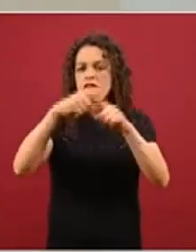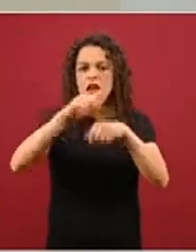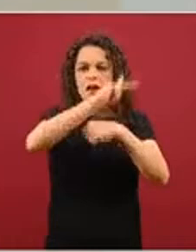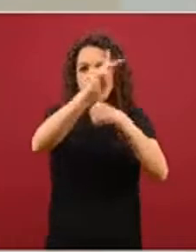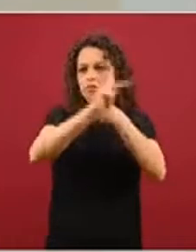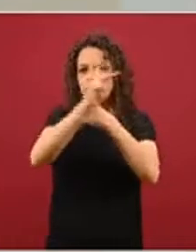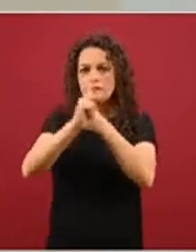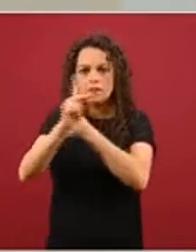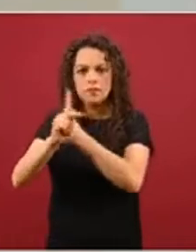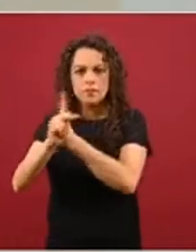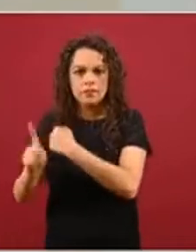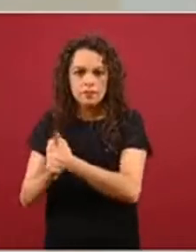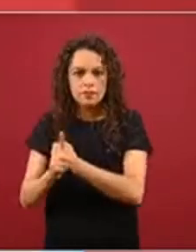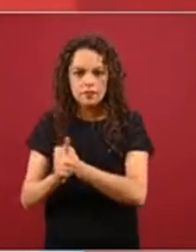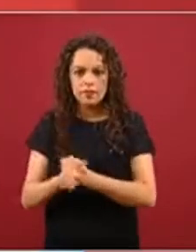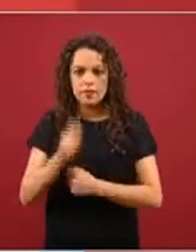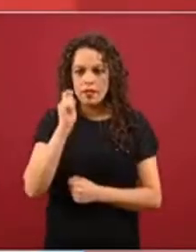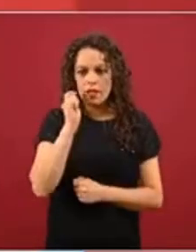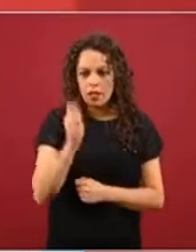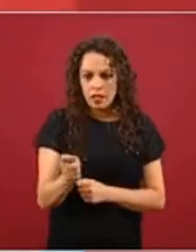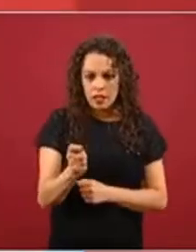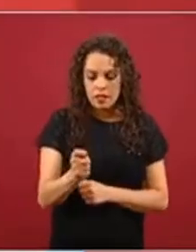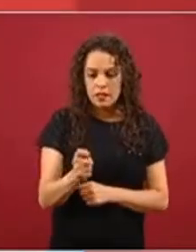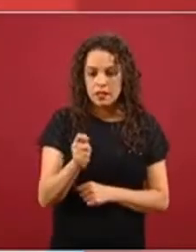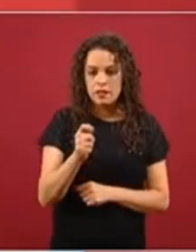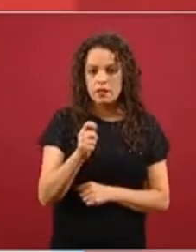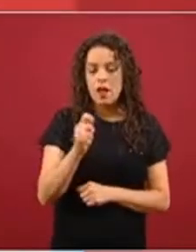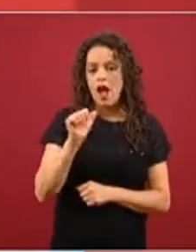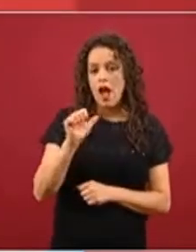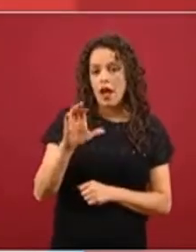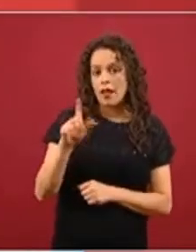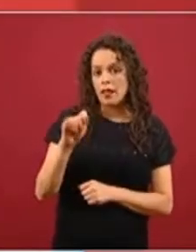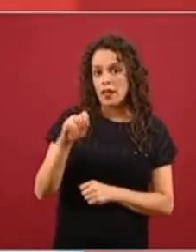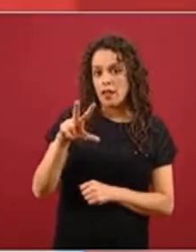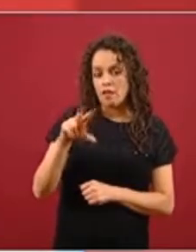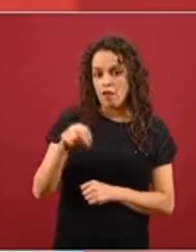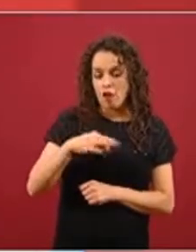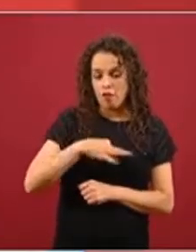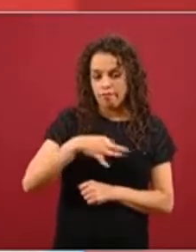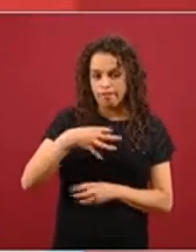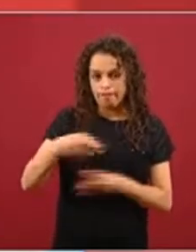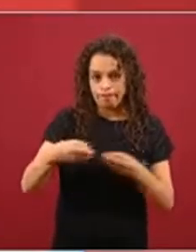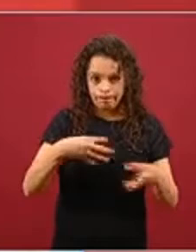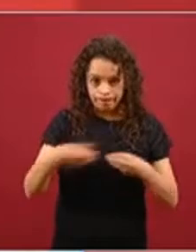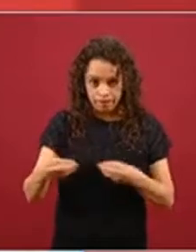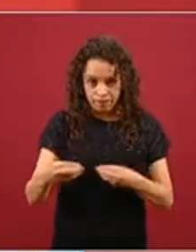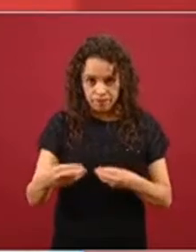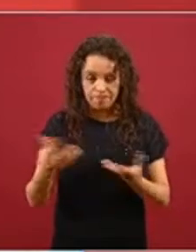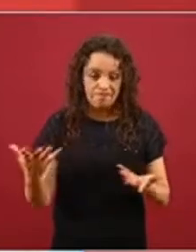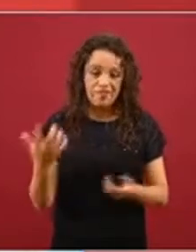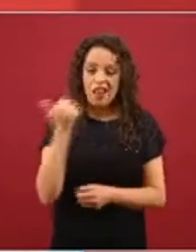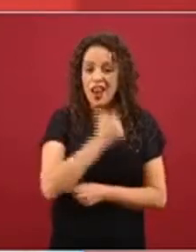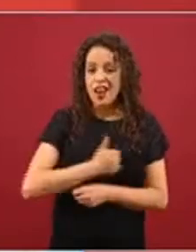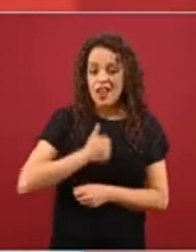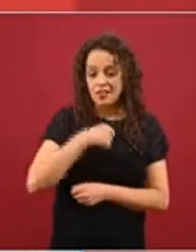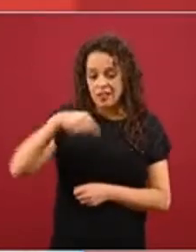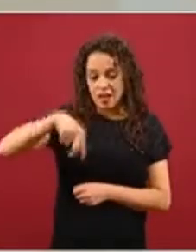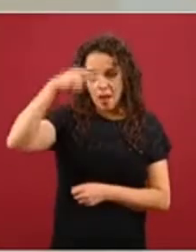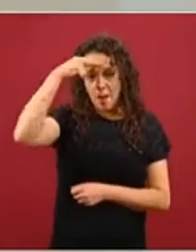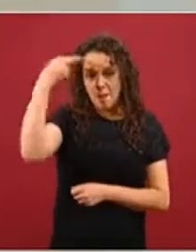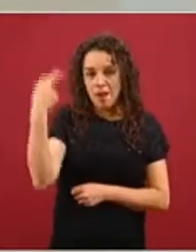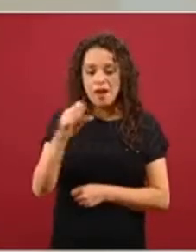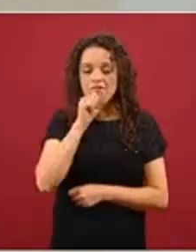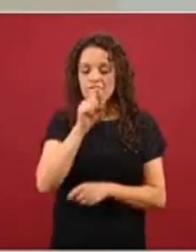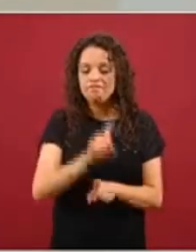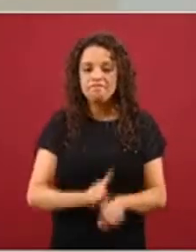van enfrentando las fases más activas de esta epidemia. Desafortunadamente México no es la excepción y